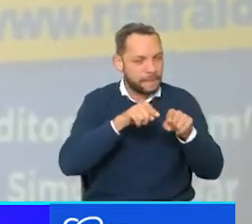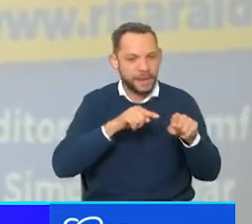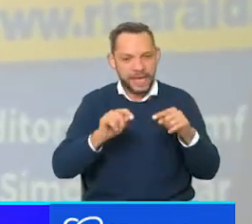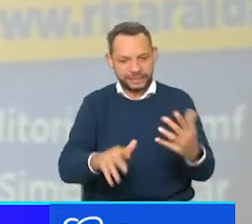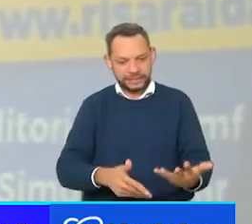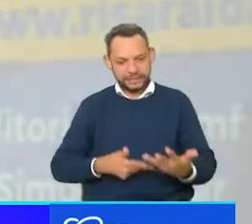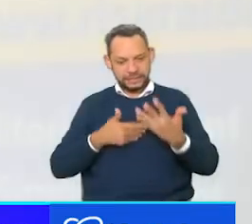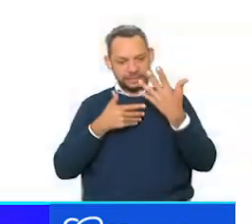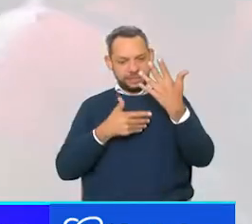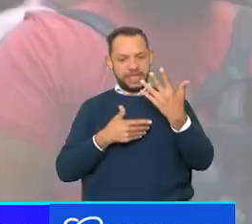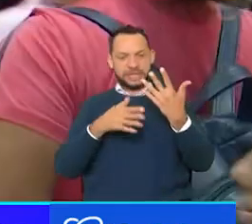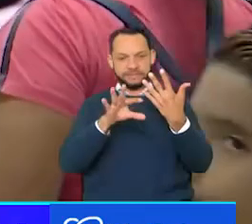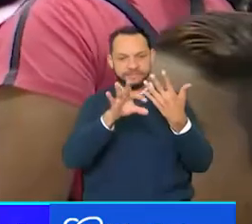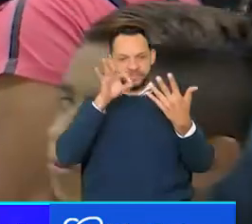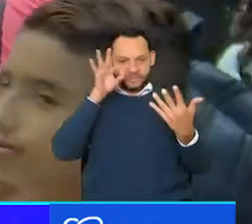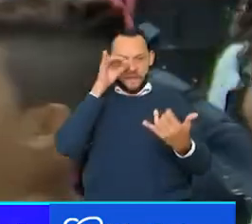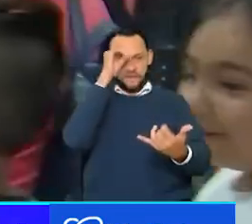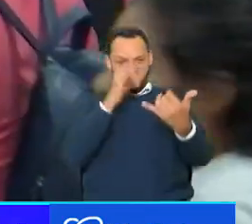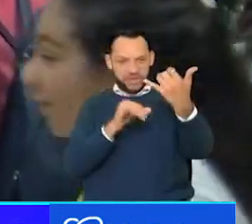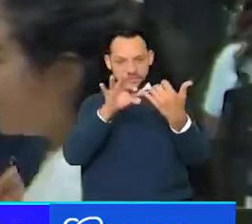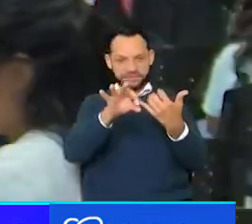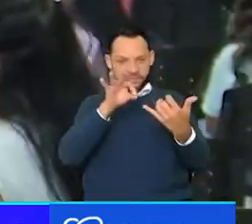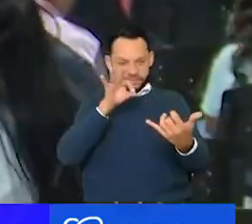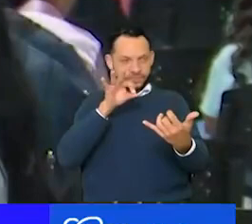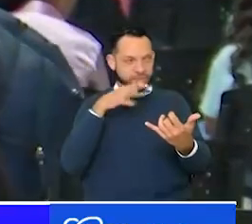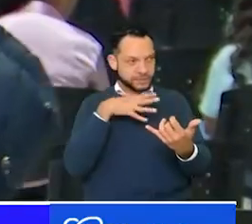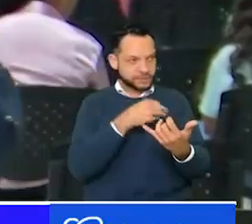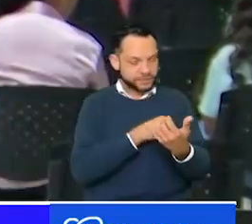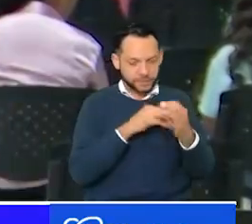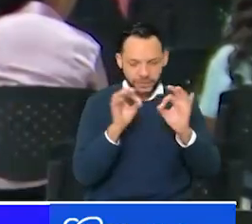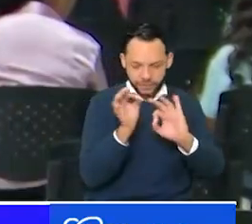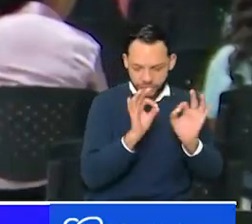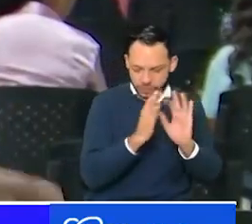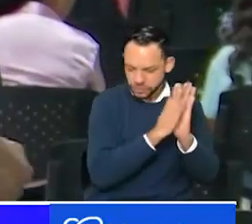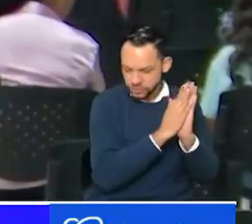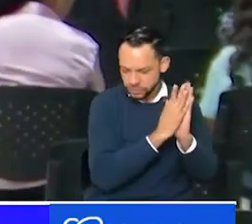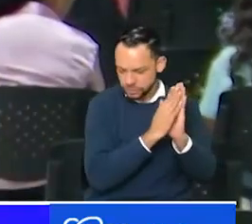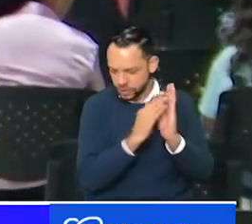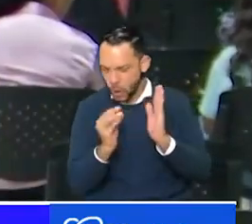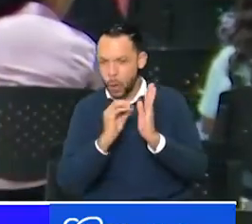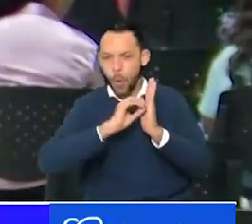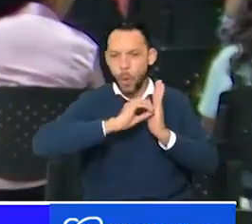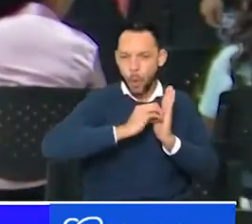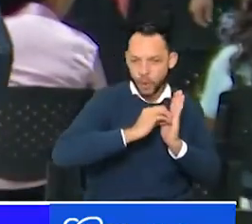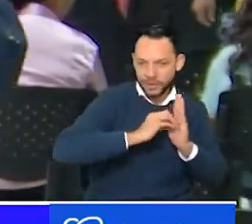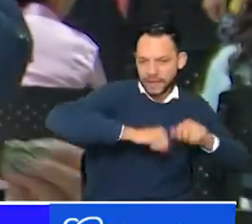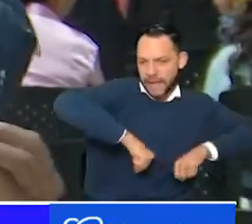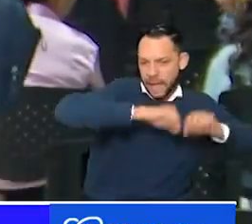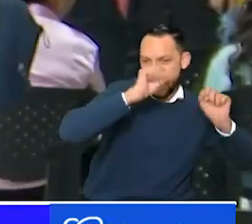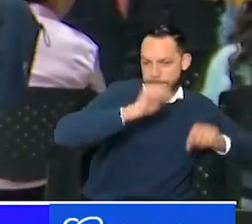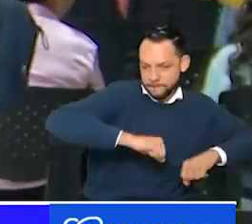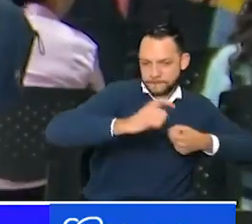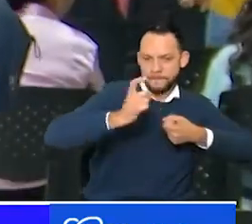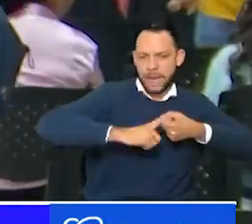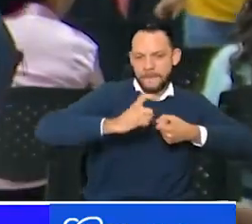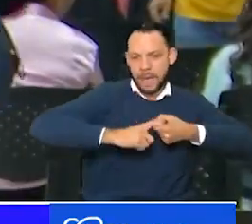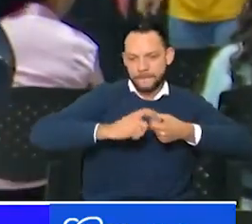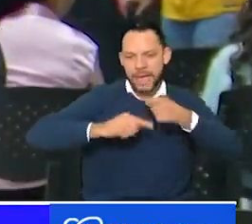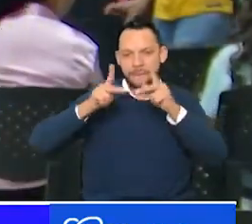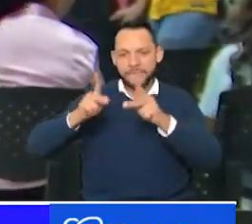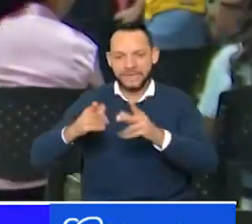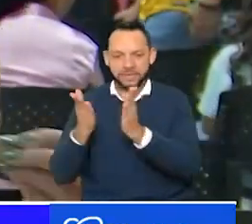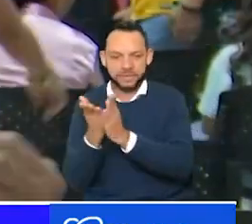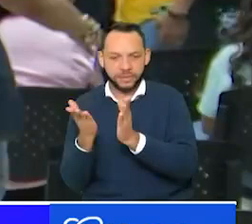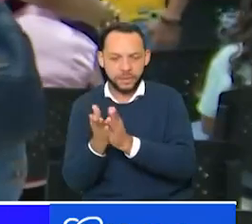los semifinalistas. Logramos modificar la ordenanza que permite tener inscripciones tanto de estudiantes de